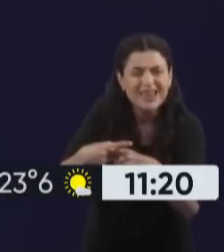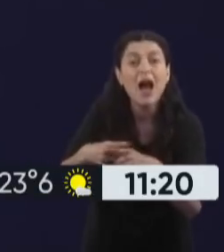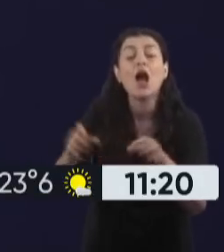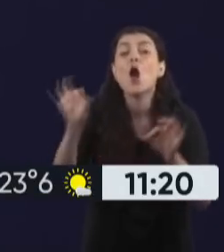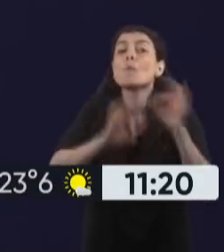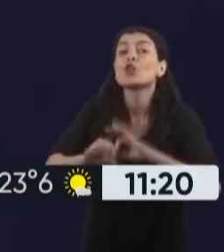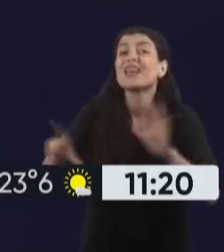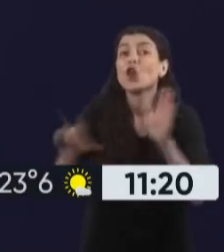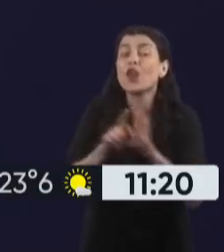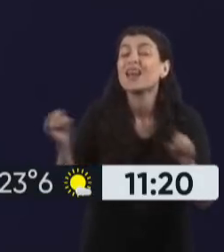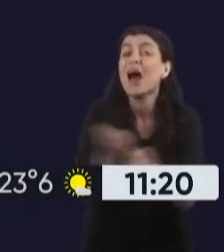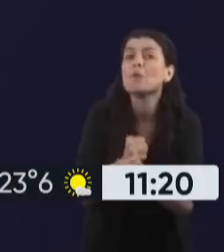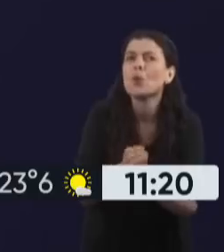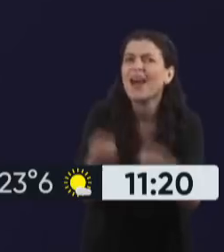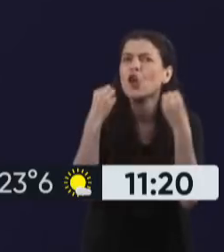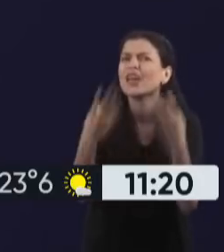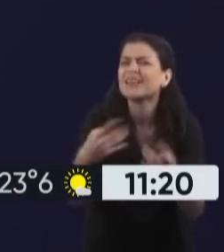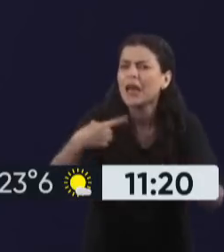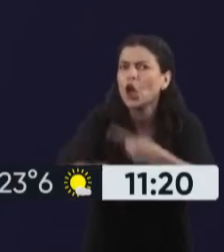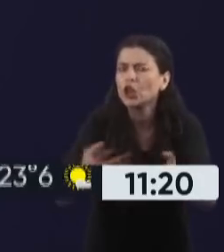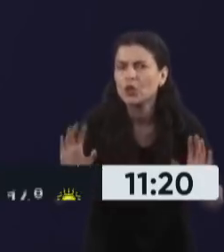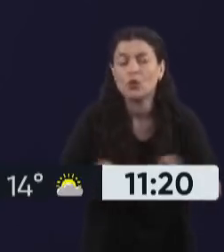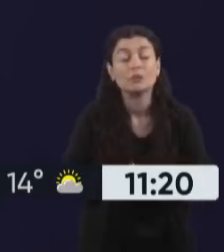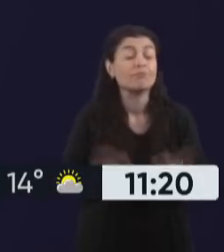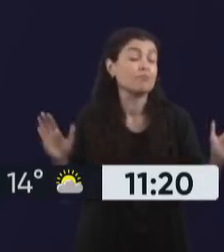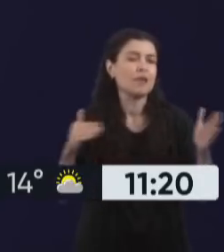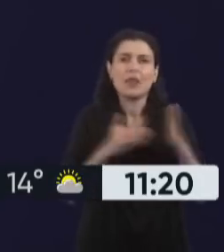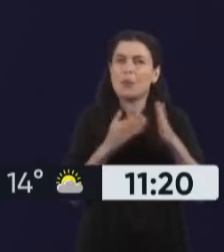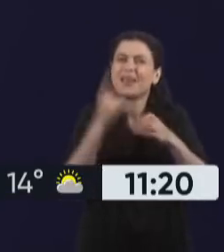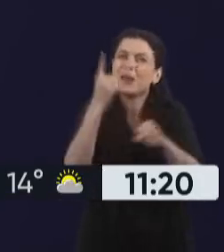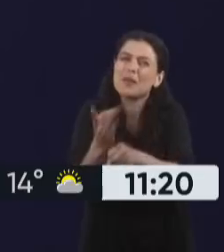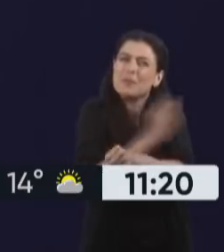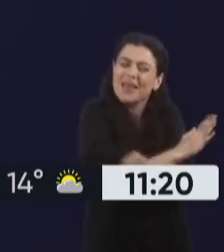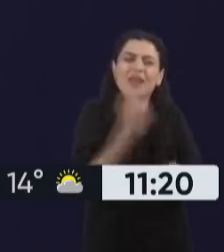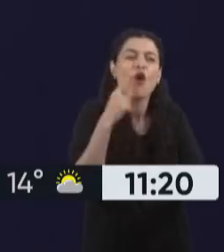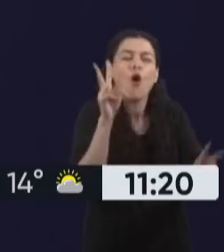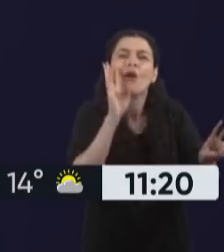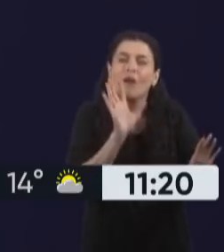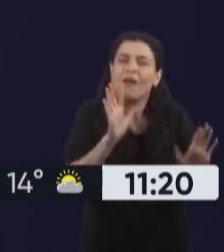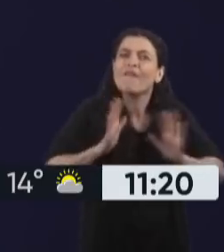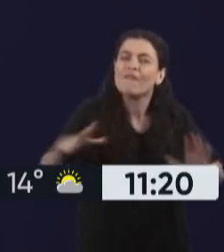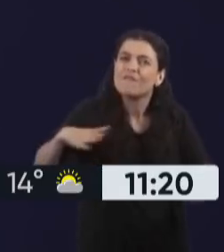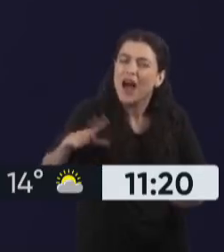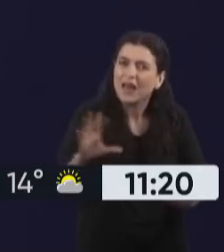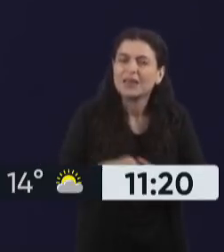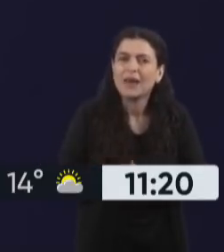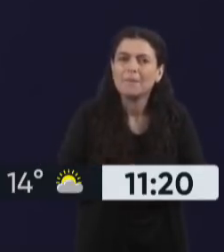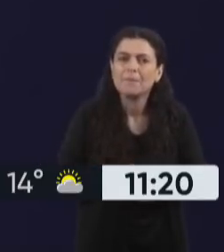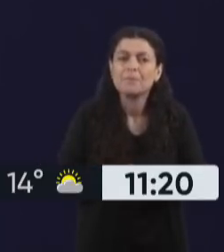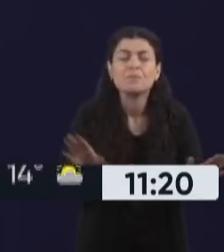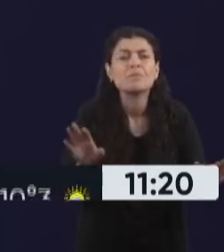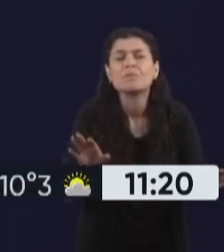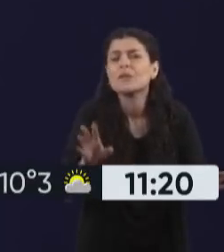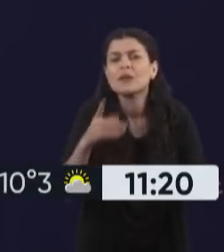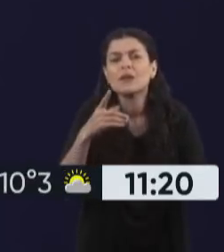limpia, los pormenores y en tal caso la... Pero el espíritu es ese, el espíritu es bloquear que personas